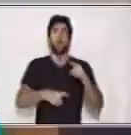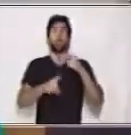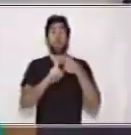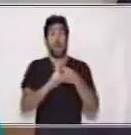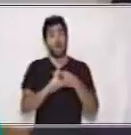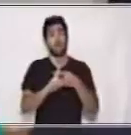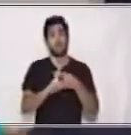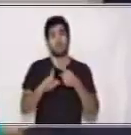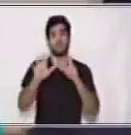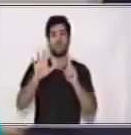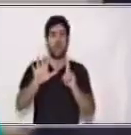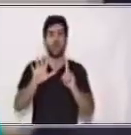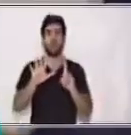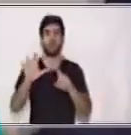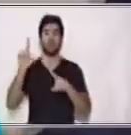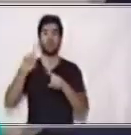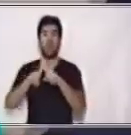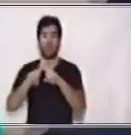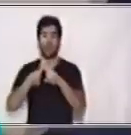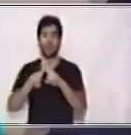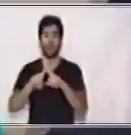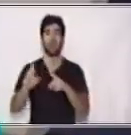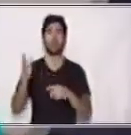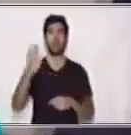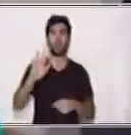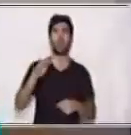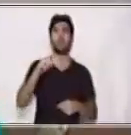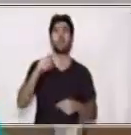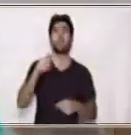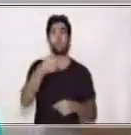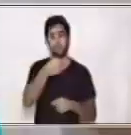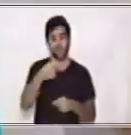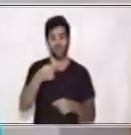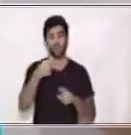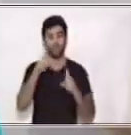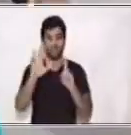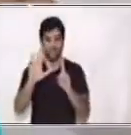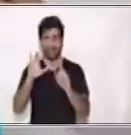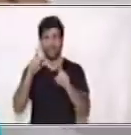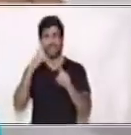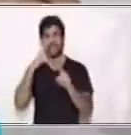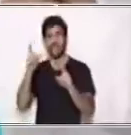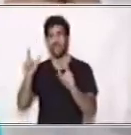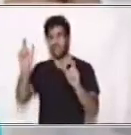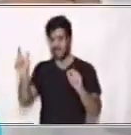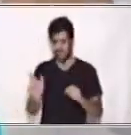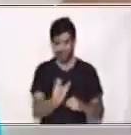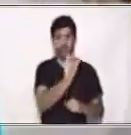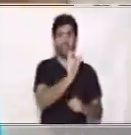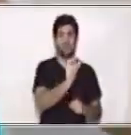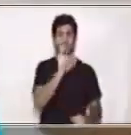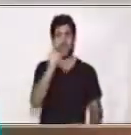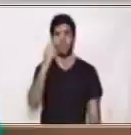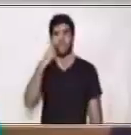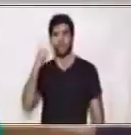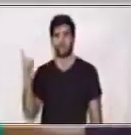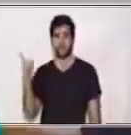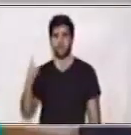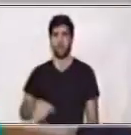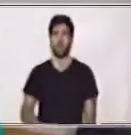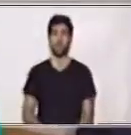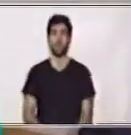6x, del otro lado pasa como menos 6x. Más 5y, del otro lado pasa